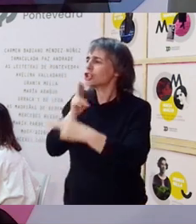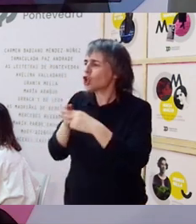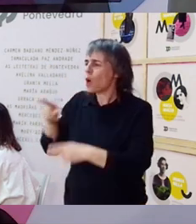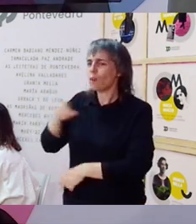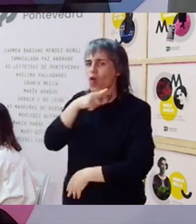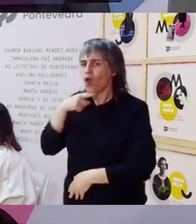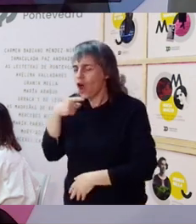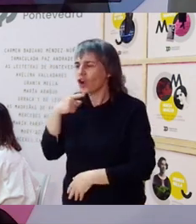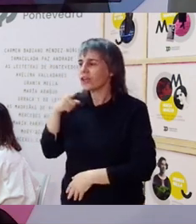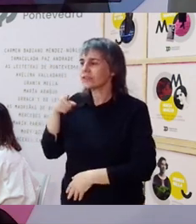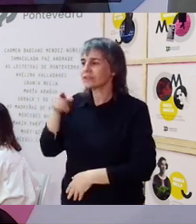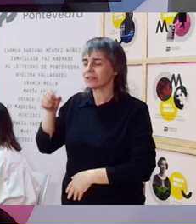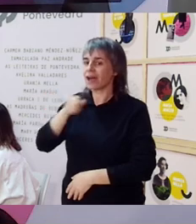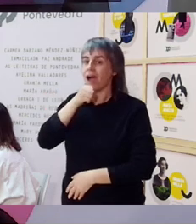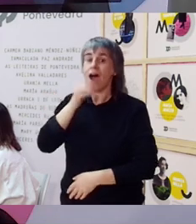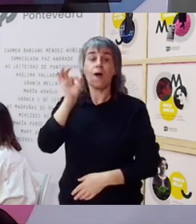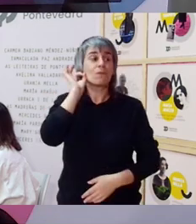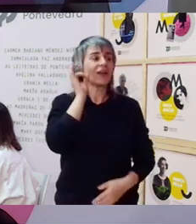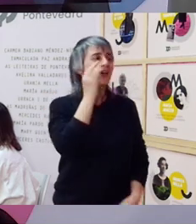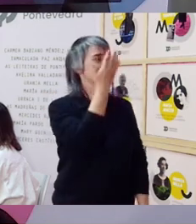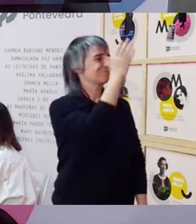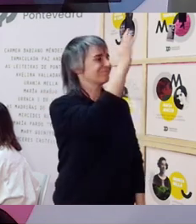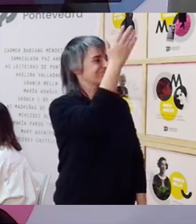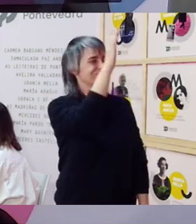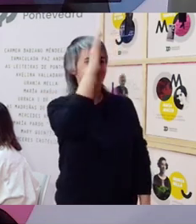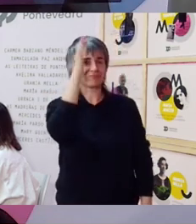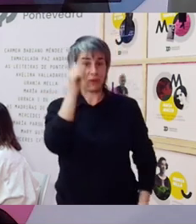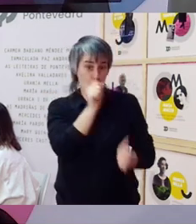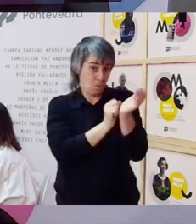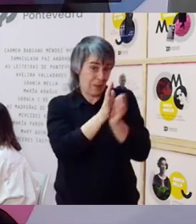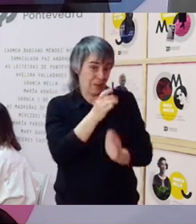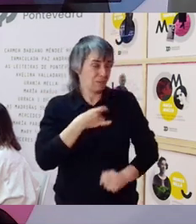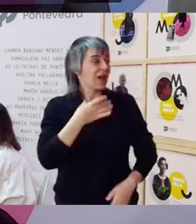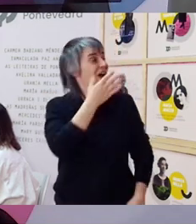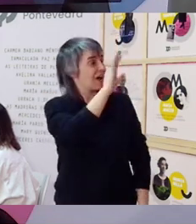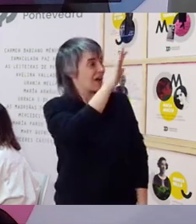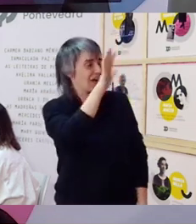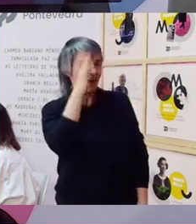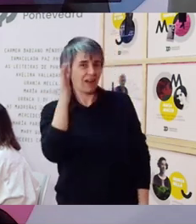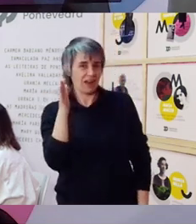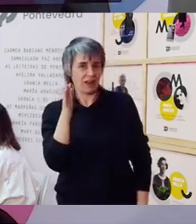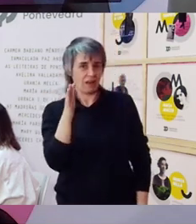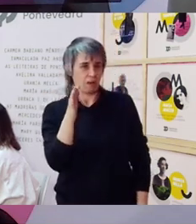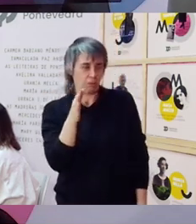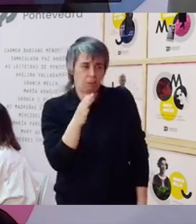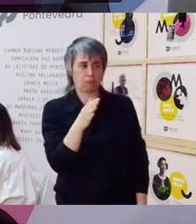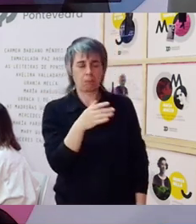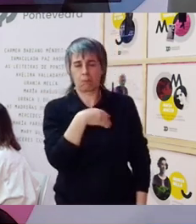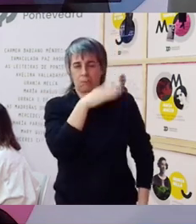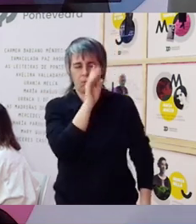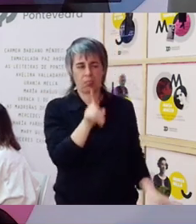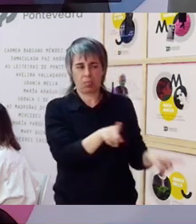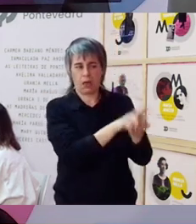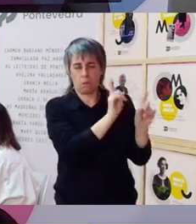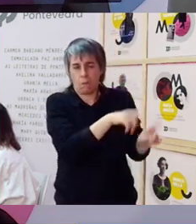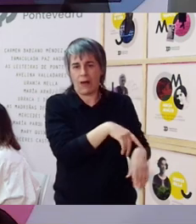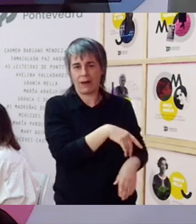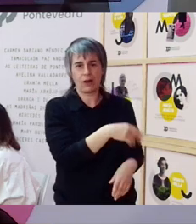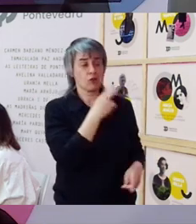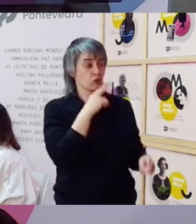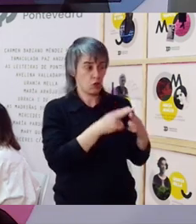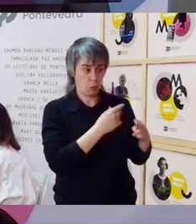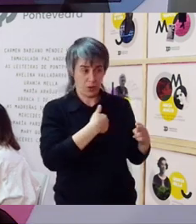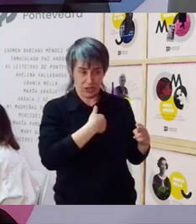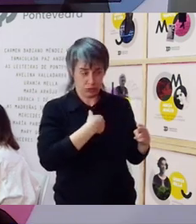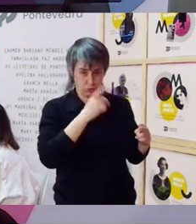E entonces ela saludaba cos guantes blancos sin sacalos do seu erro, facéndolle creer que realmente